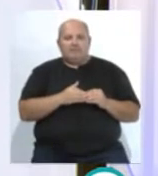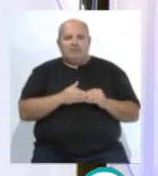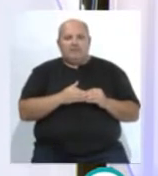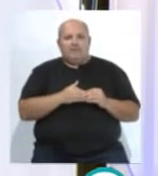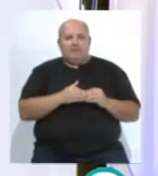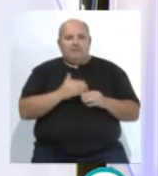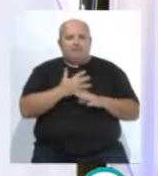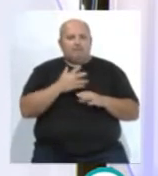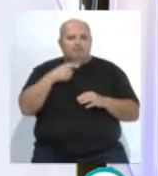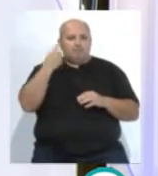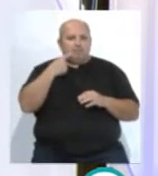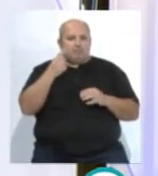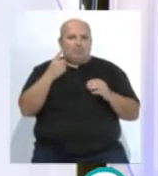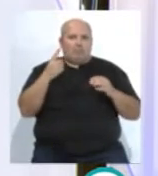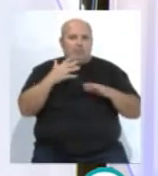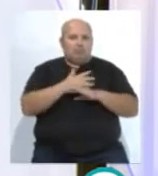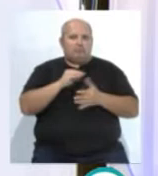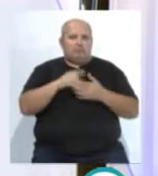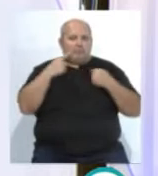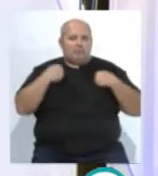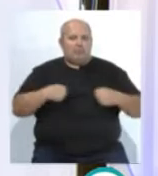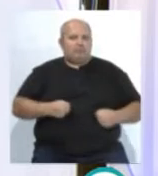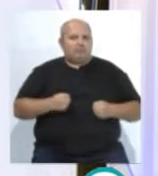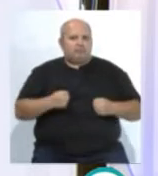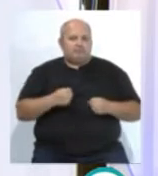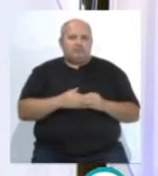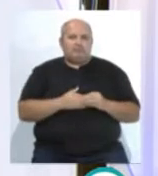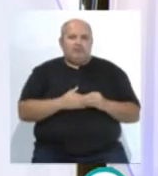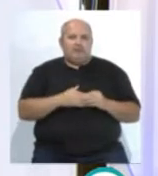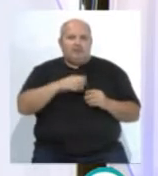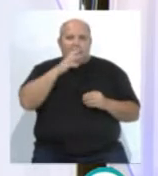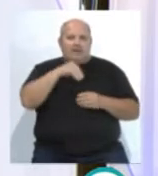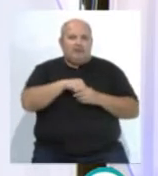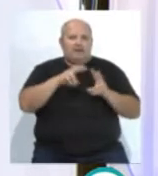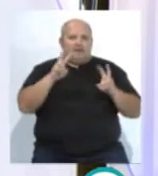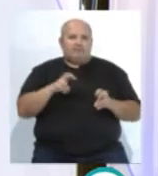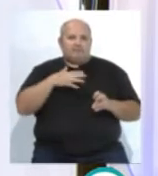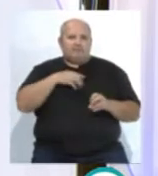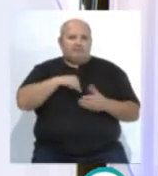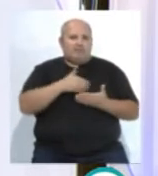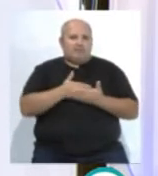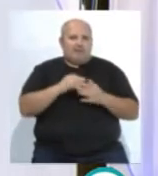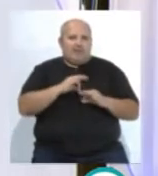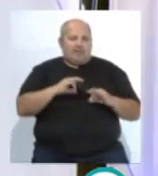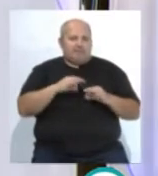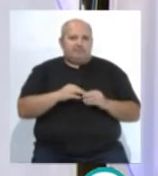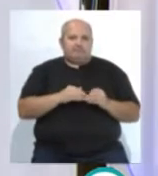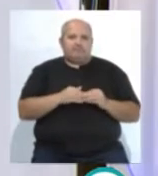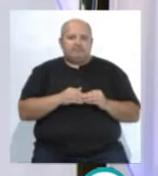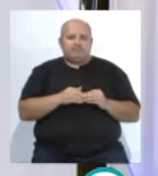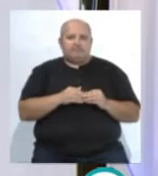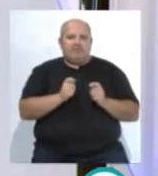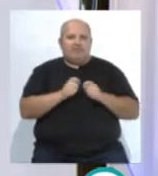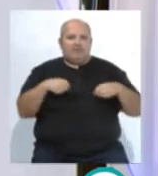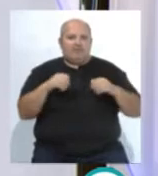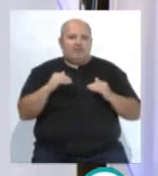que iba bien de cabeza porque estaba físicamente muy fuerte, pero aquí no, no, aquí no demostró nada. Y el Albacete sigue ahí